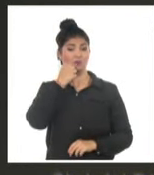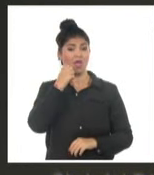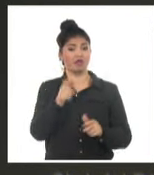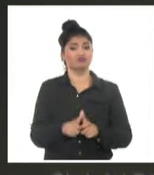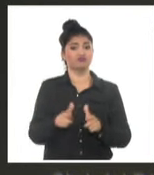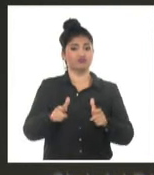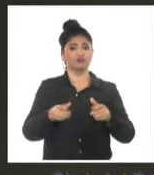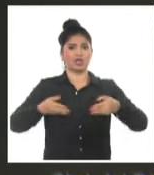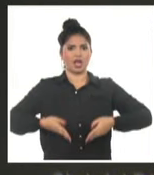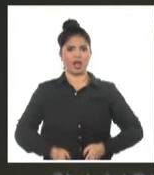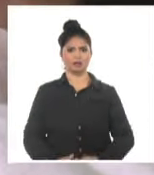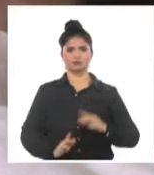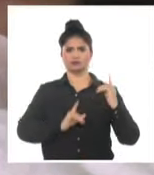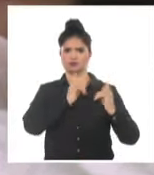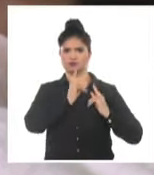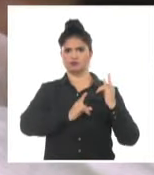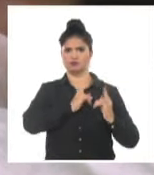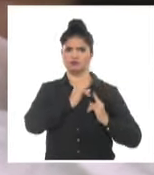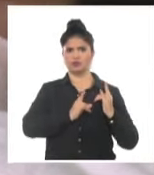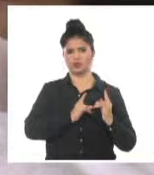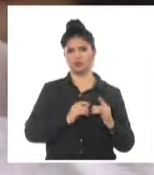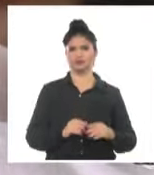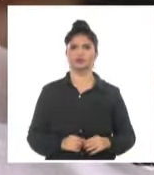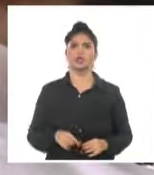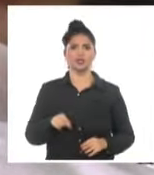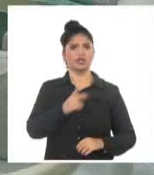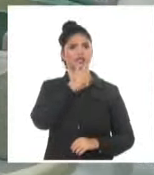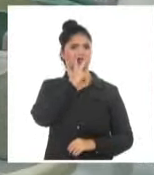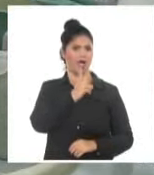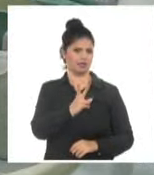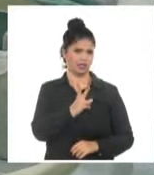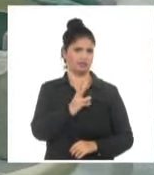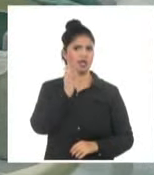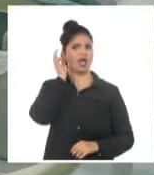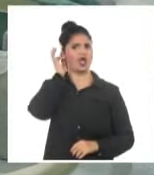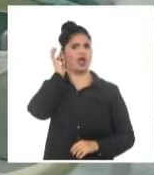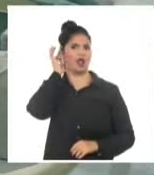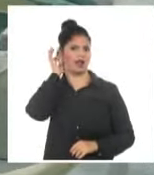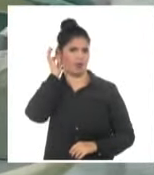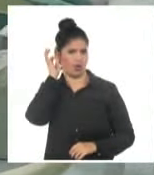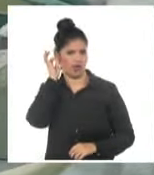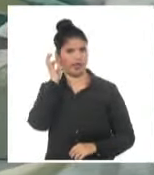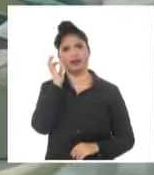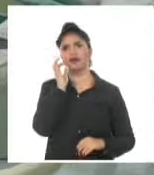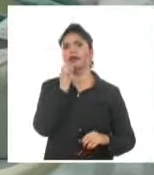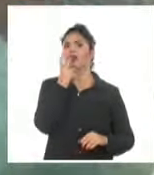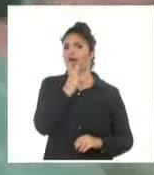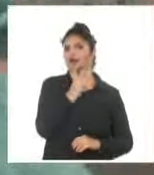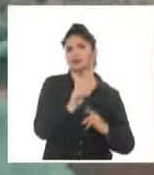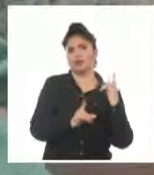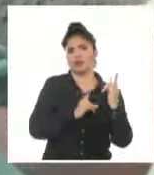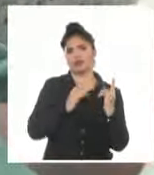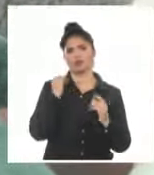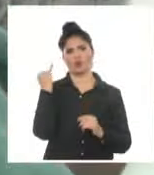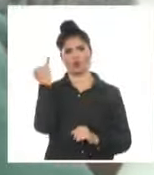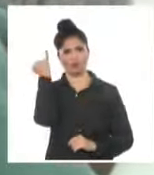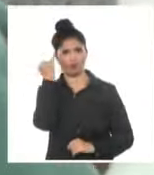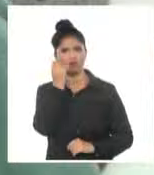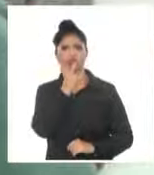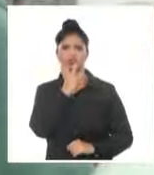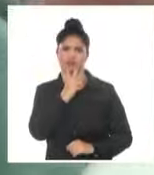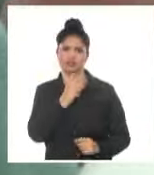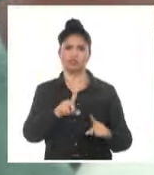es centro de referencia en patología de cuello y atención al neonato menor de 1.500 gramos, lo que supone redoblar los